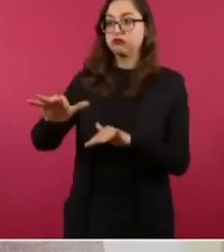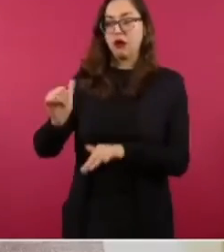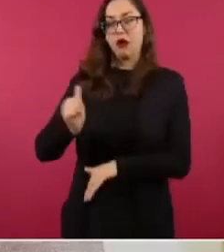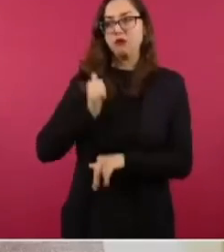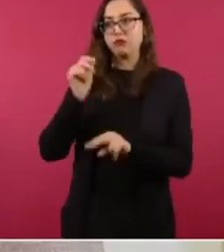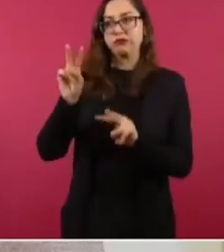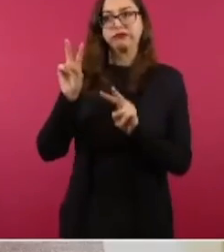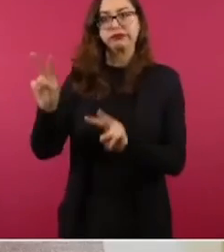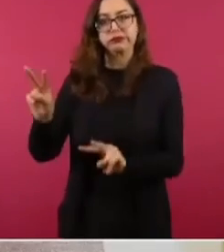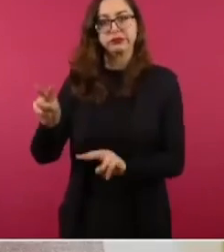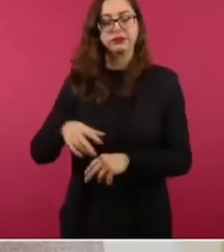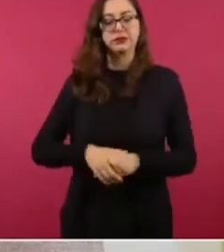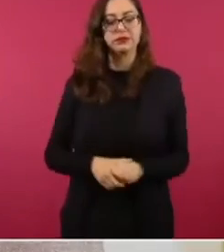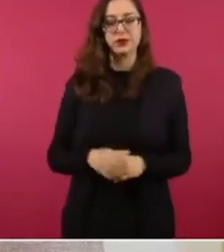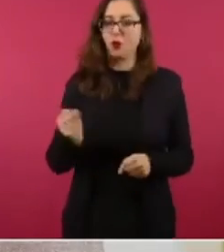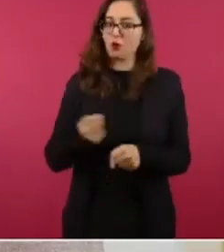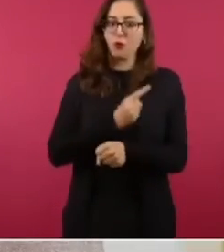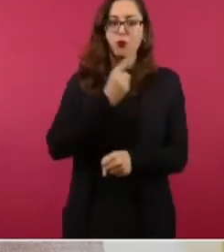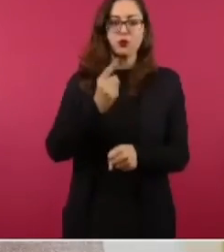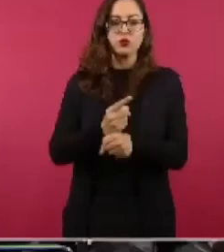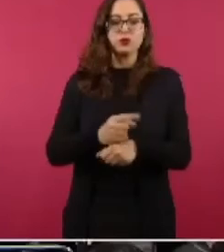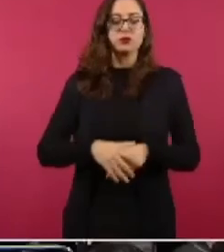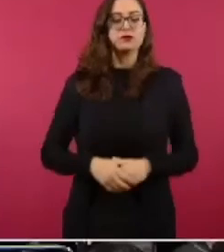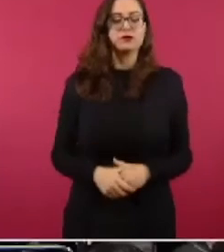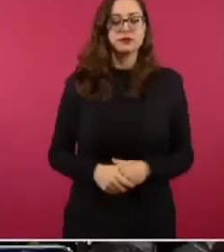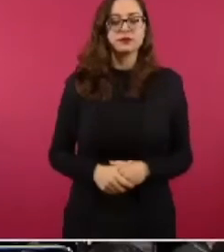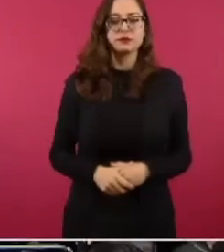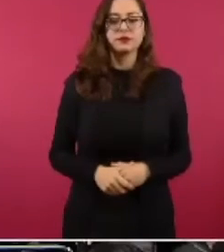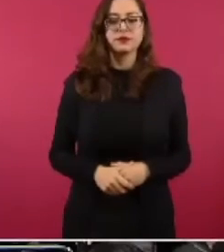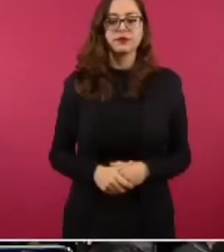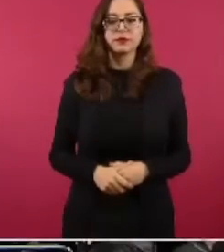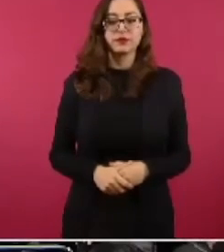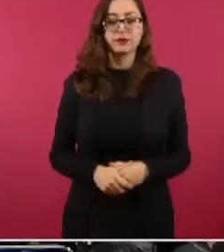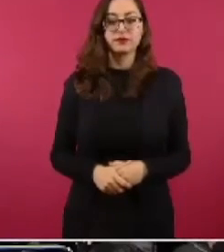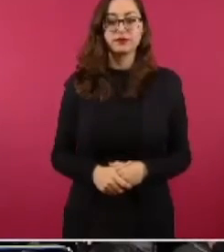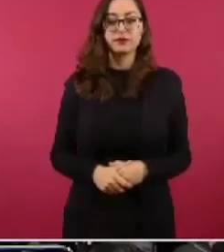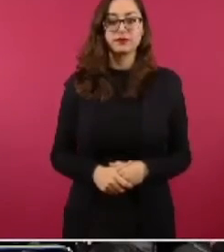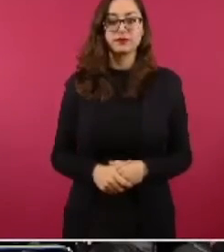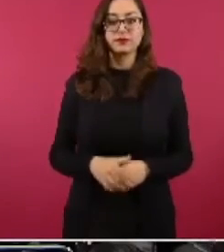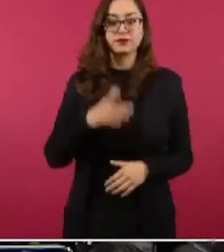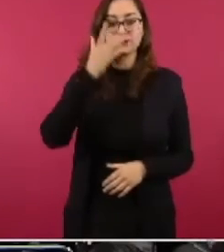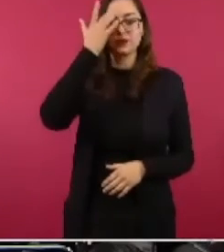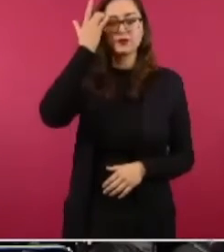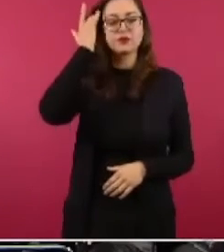Imagínense, le dije a Jesús que hay una canción, bueno,